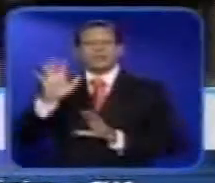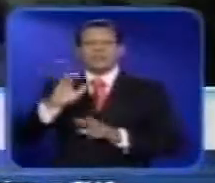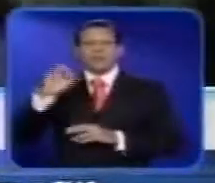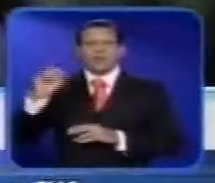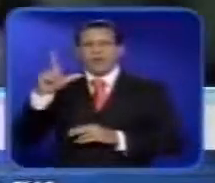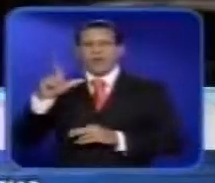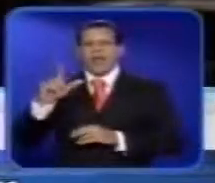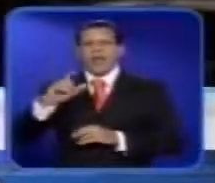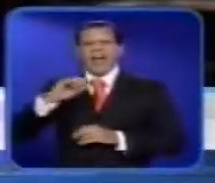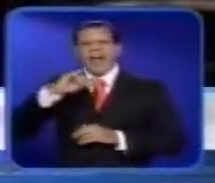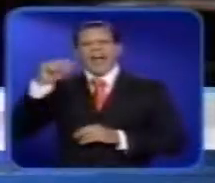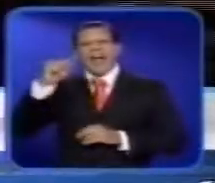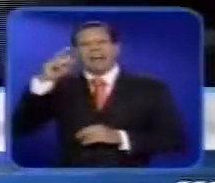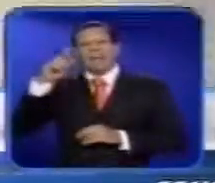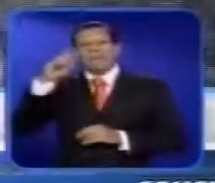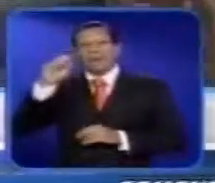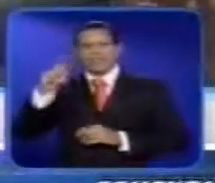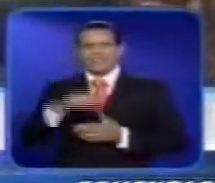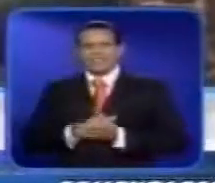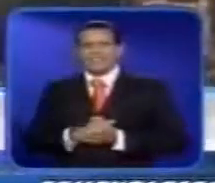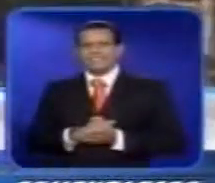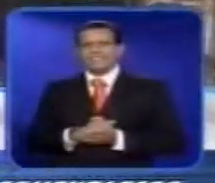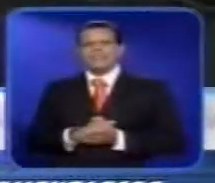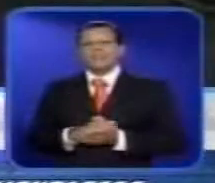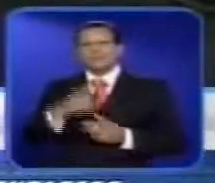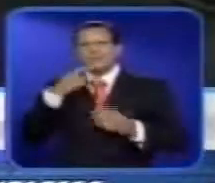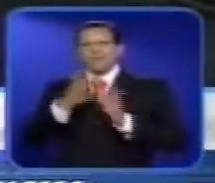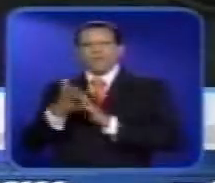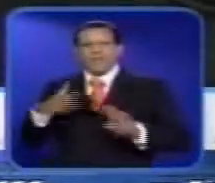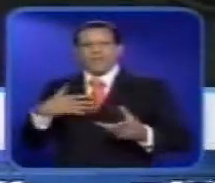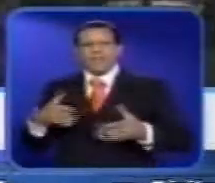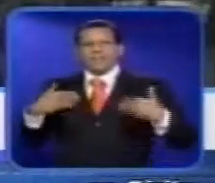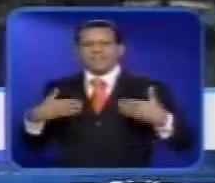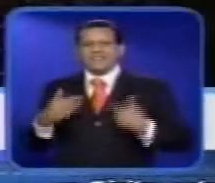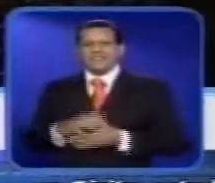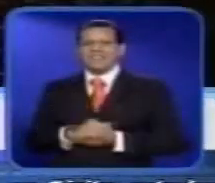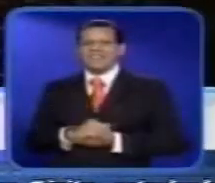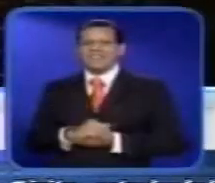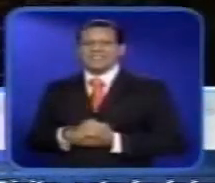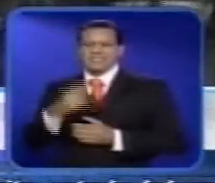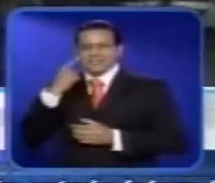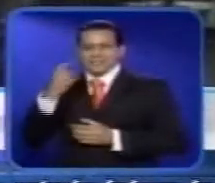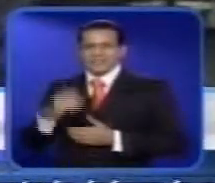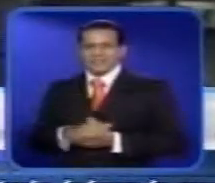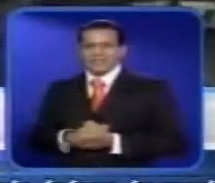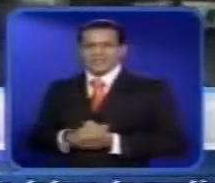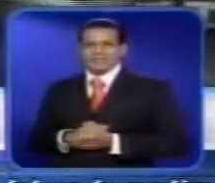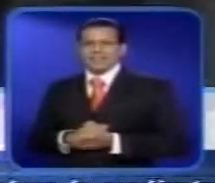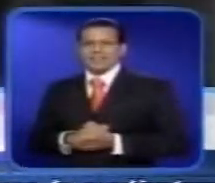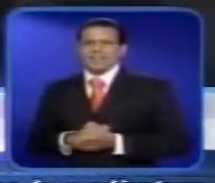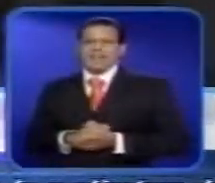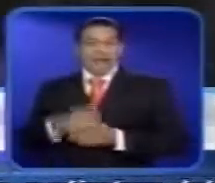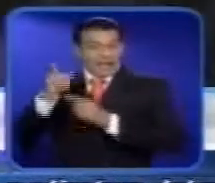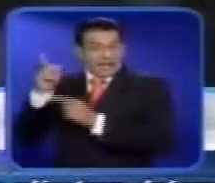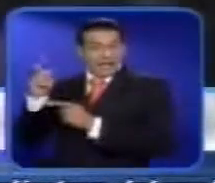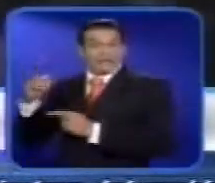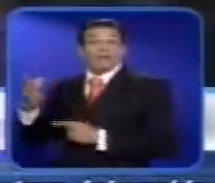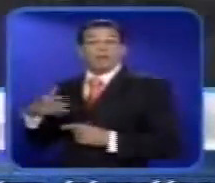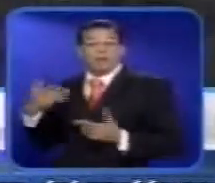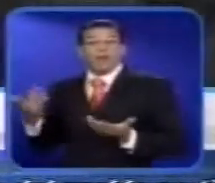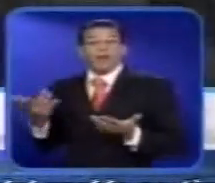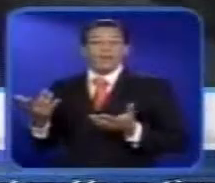película Harry Potter y el misterio del príncipe, los amantes de la saga ya pueden disfrutar de su nuevo videojuego. Increíble. Allí, los jugadores podrán